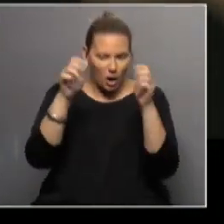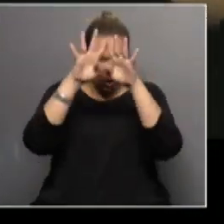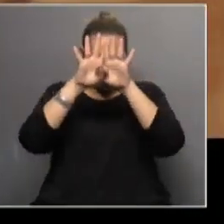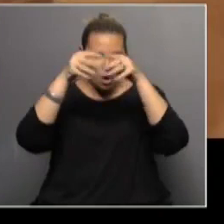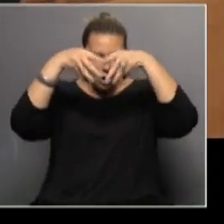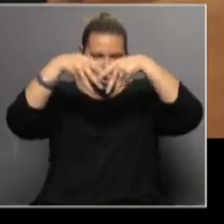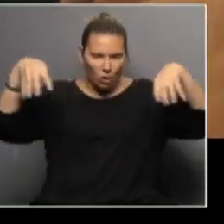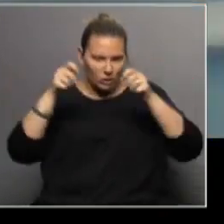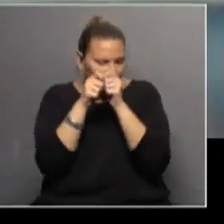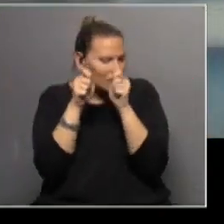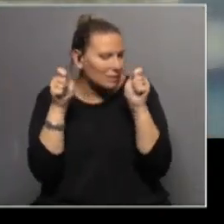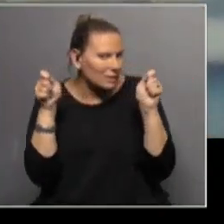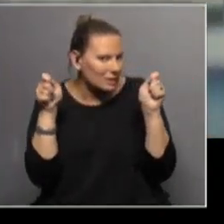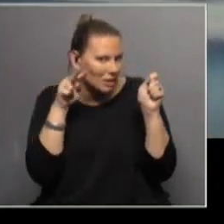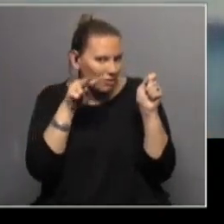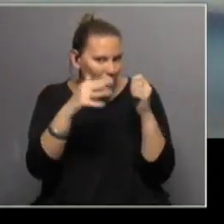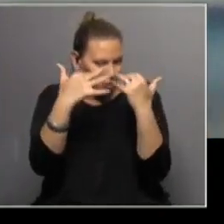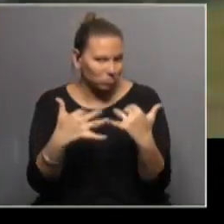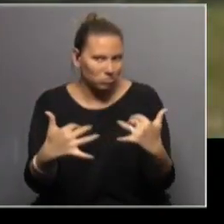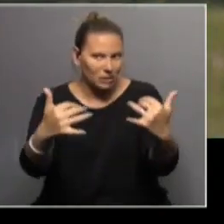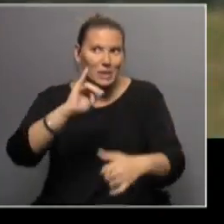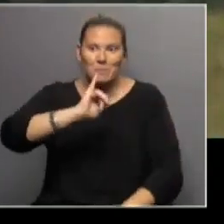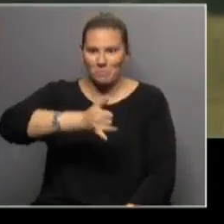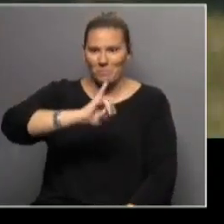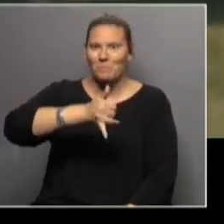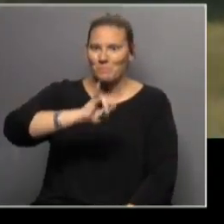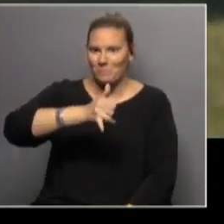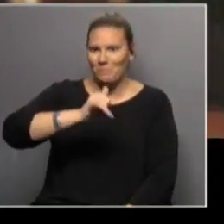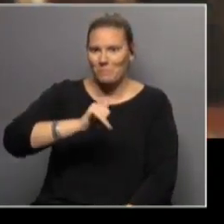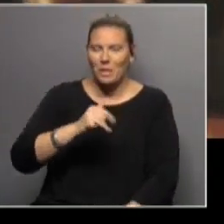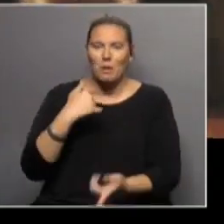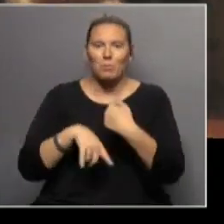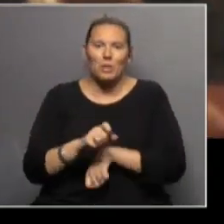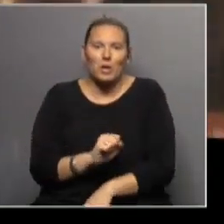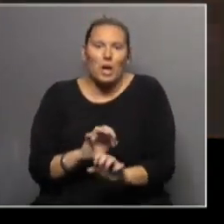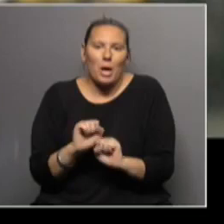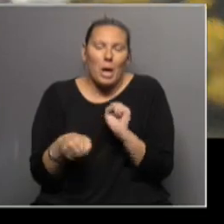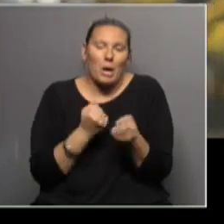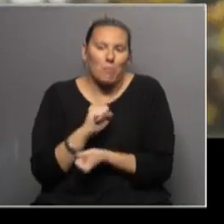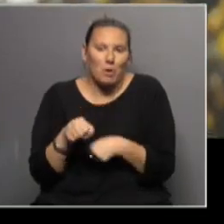cortinas, ponele y ven la masa. Por supuesto. Pero bueno, vamos a tratar de que la emoción